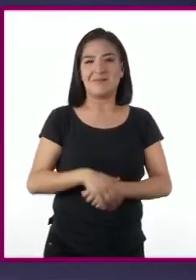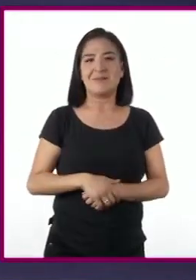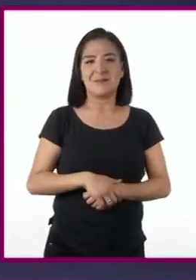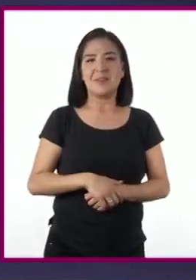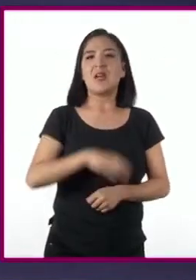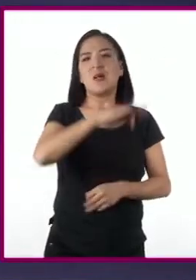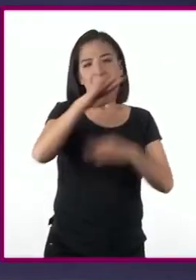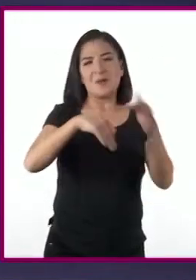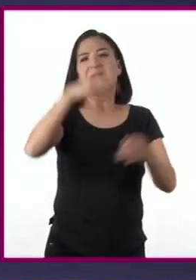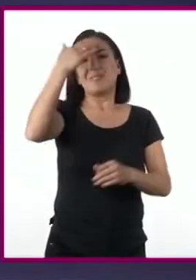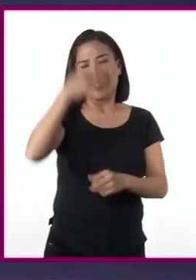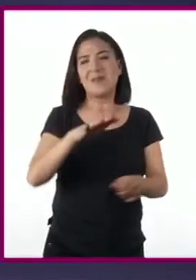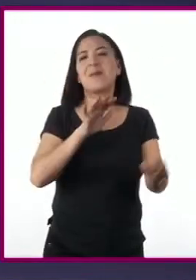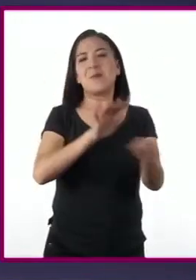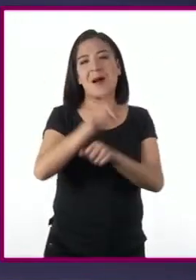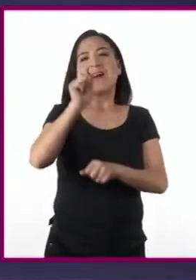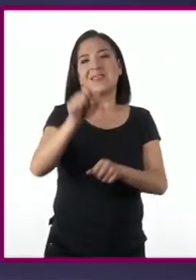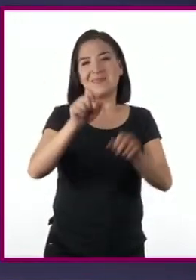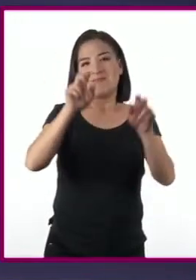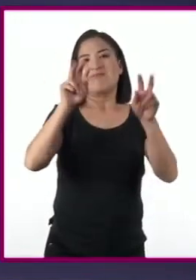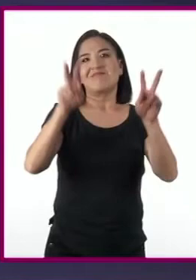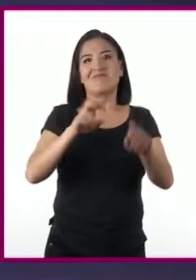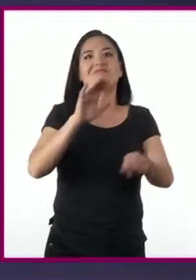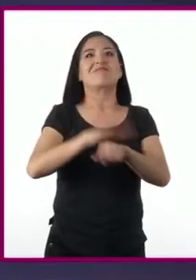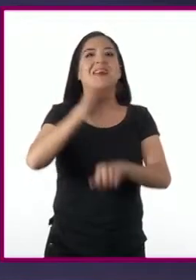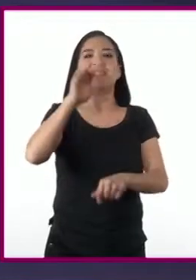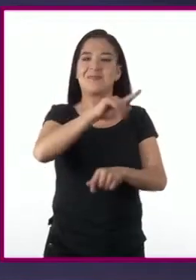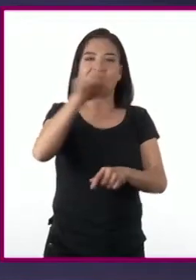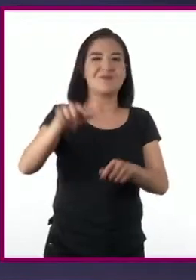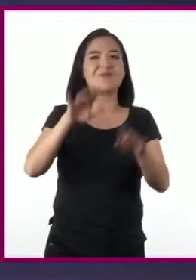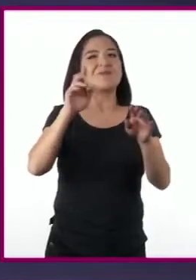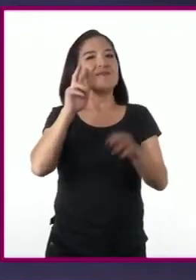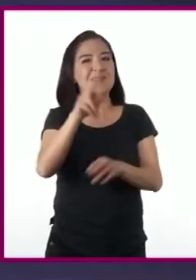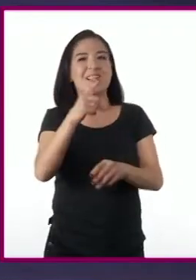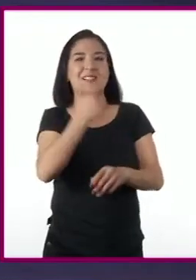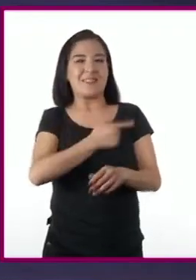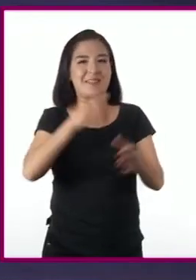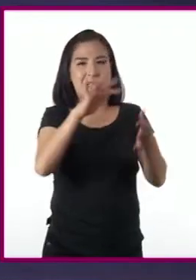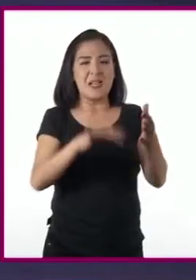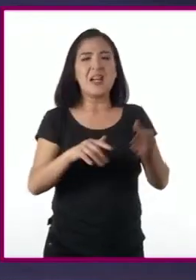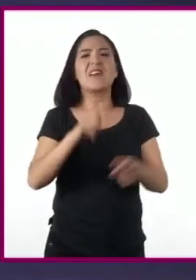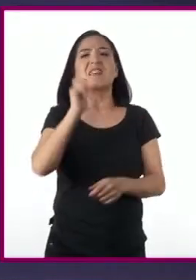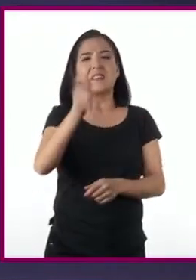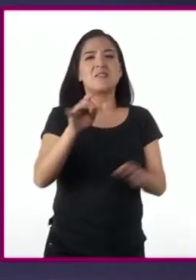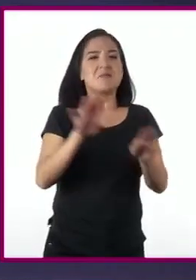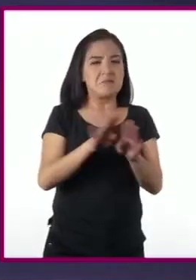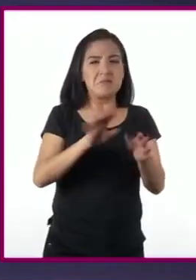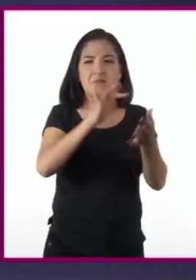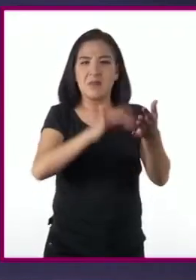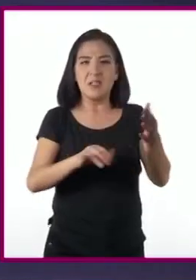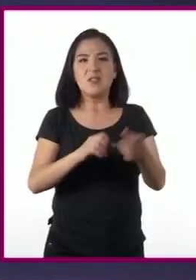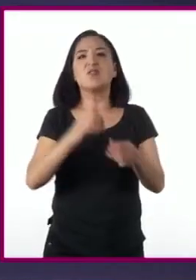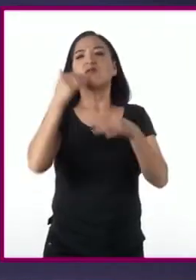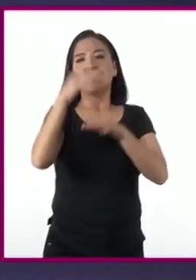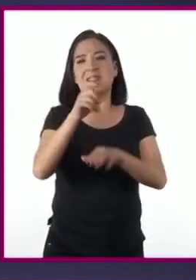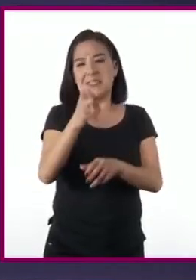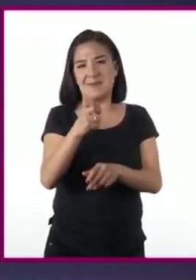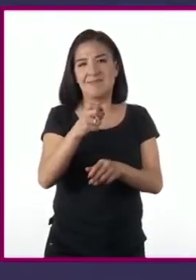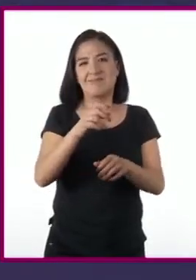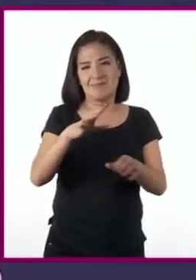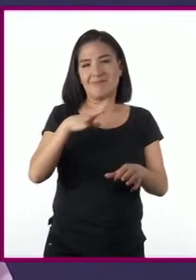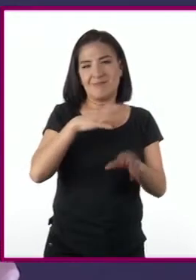todos sabemos con facilidad cuál es el más popular. ¿En qué tipo de textos buscaríamos información sobre esa